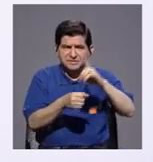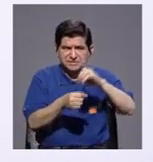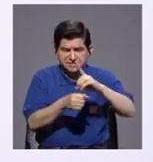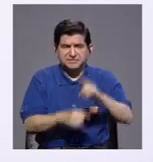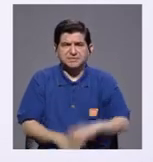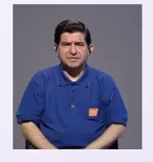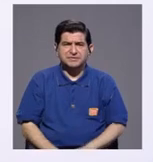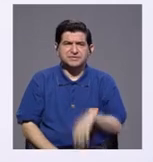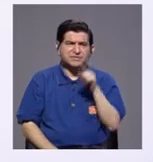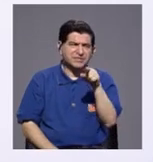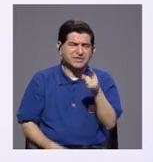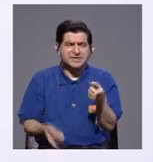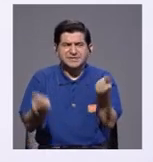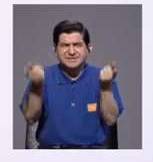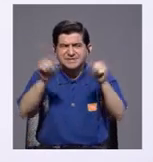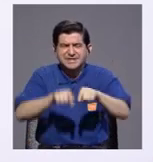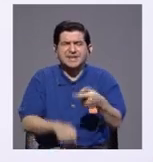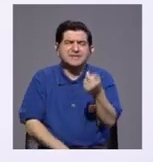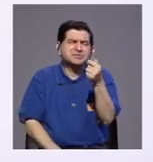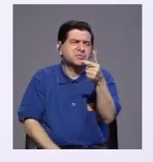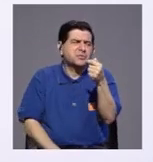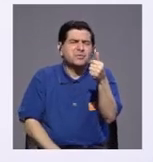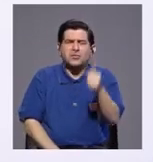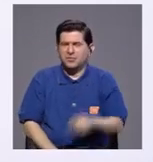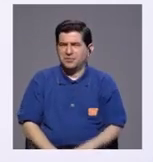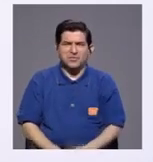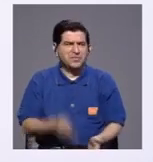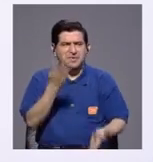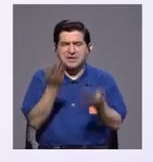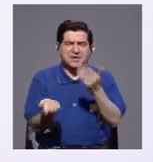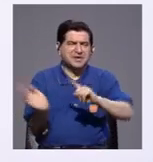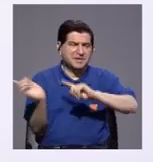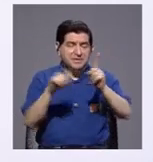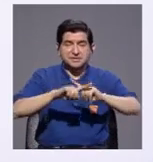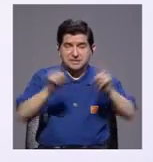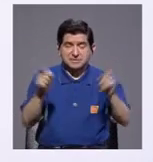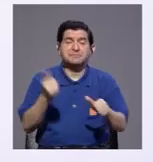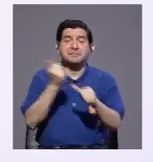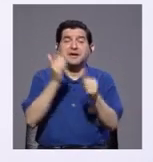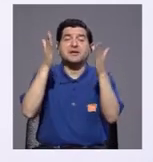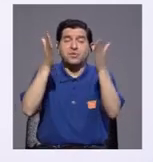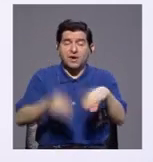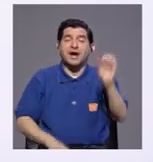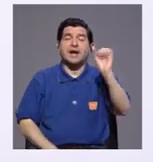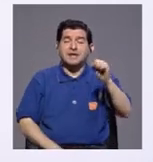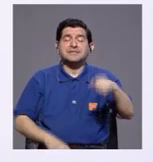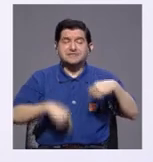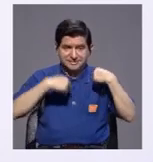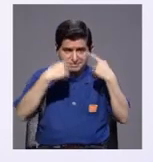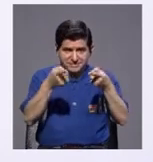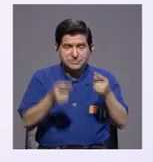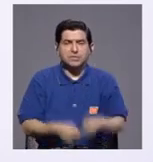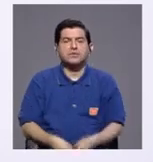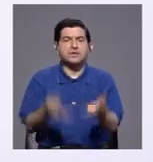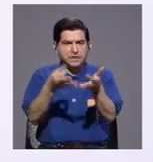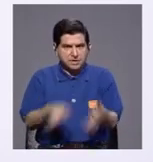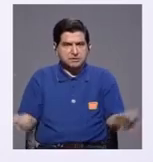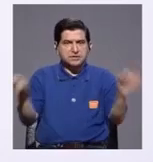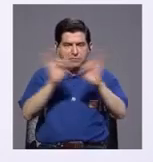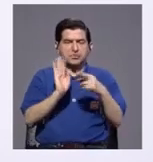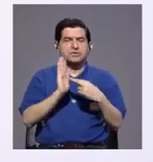muy muy poca contados los que llegan pero llegan sus asesores y es muy importante que siempre tenemos